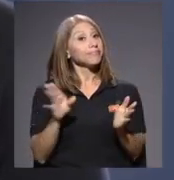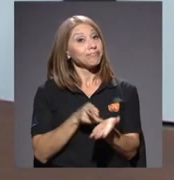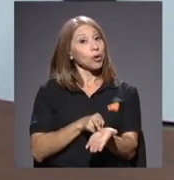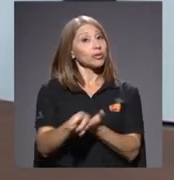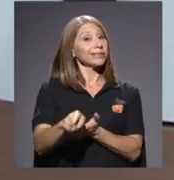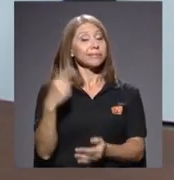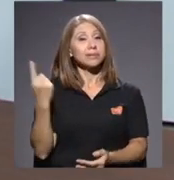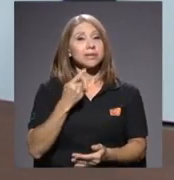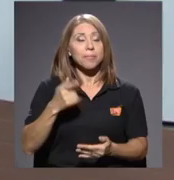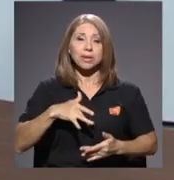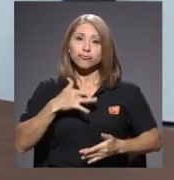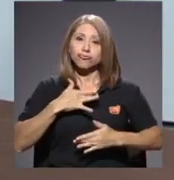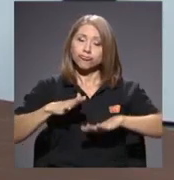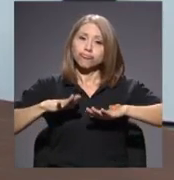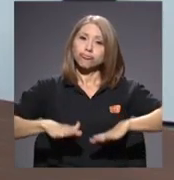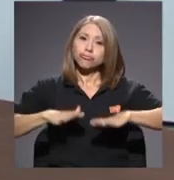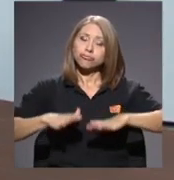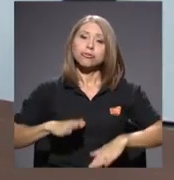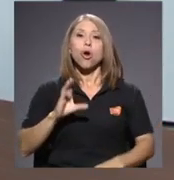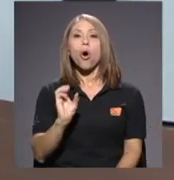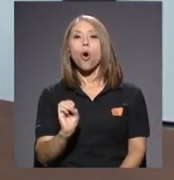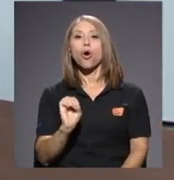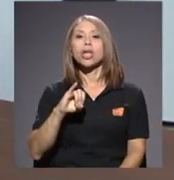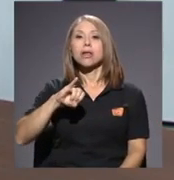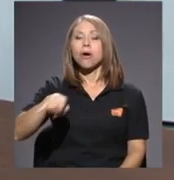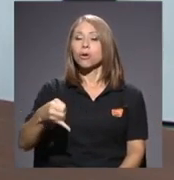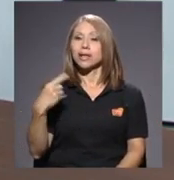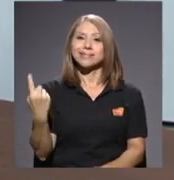OIJ siempre ha colaborado en lo que